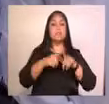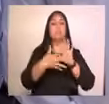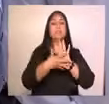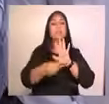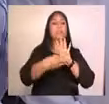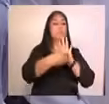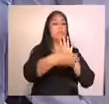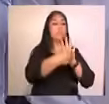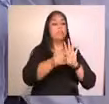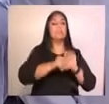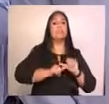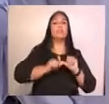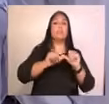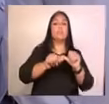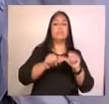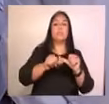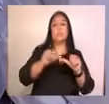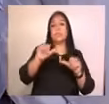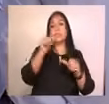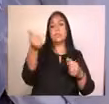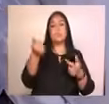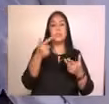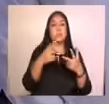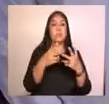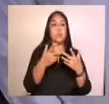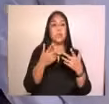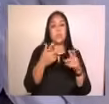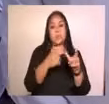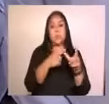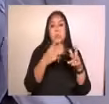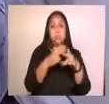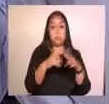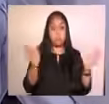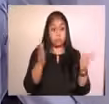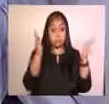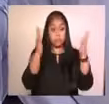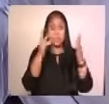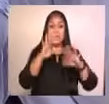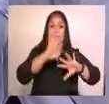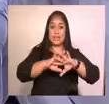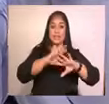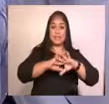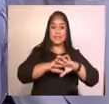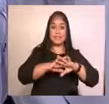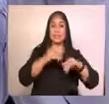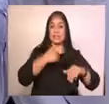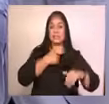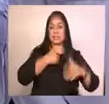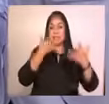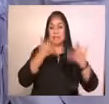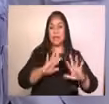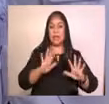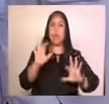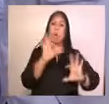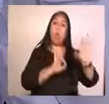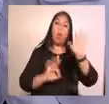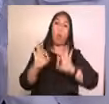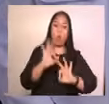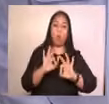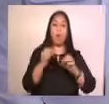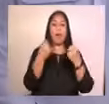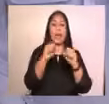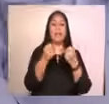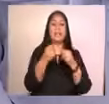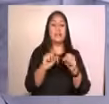implementando ya sea con la recuperación de cárceles existentes o con la construcción